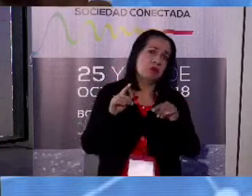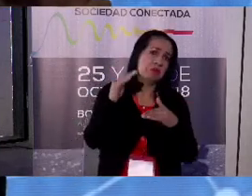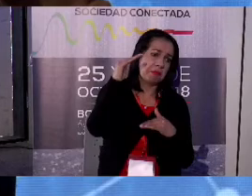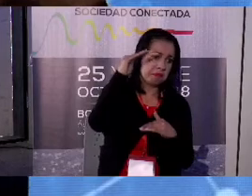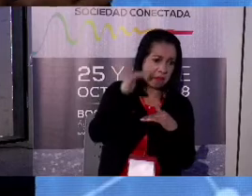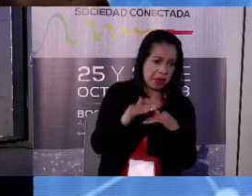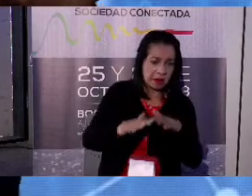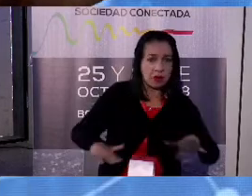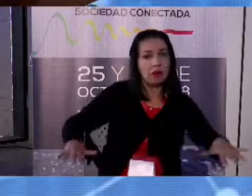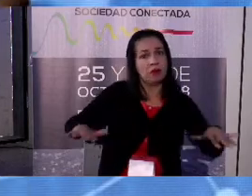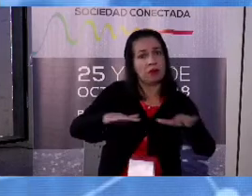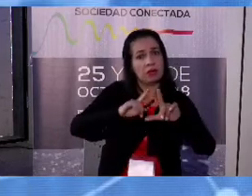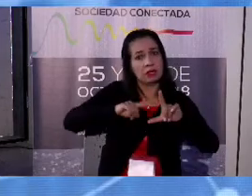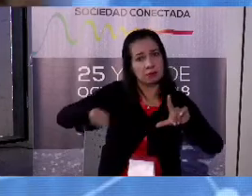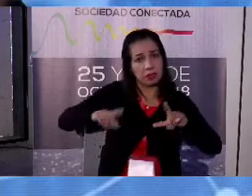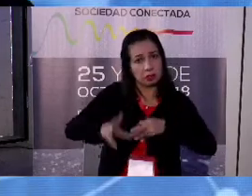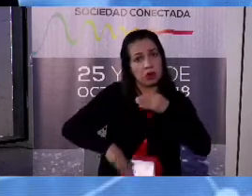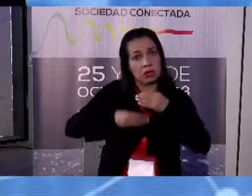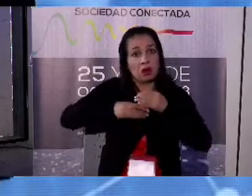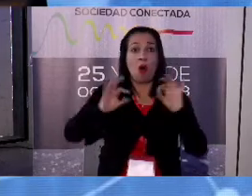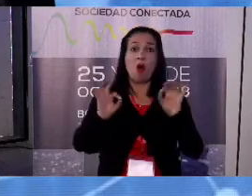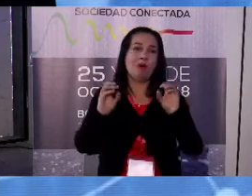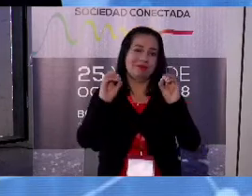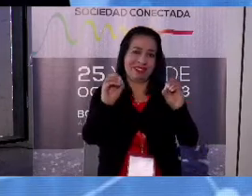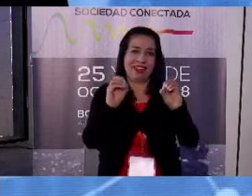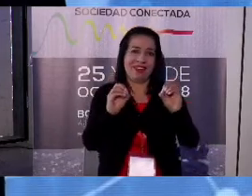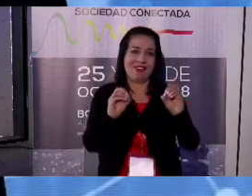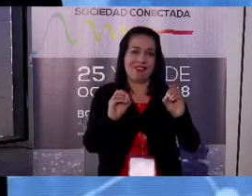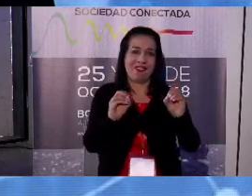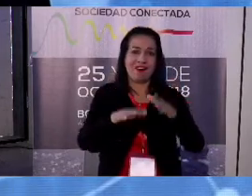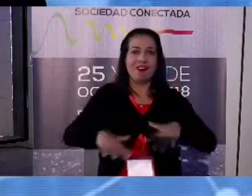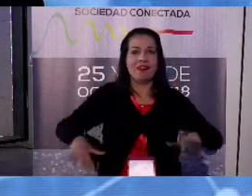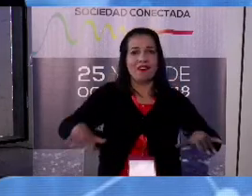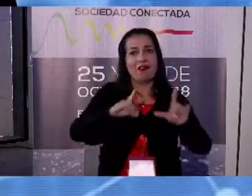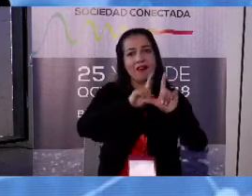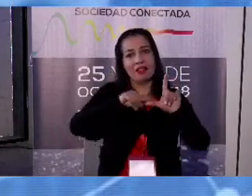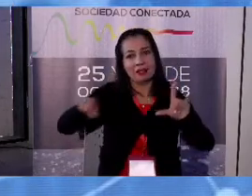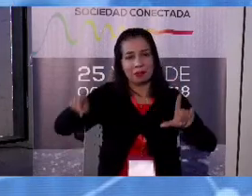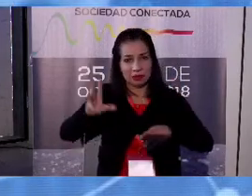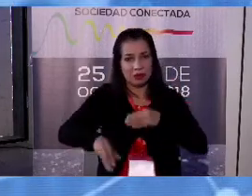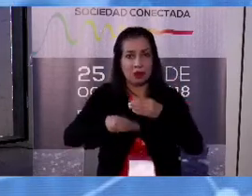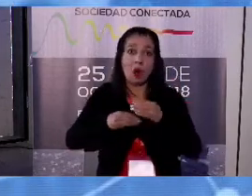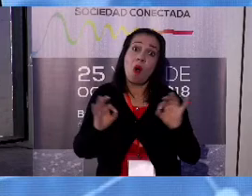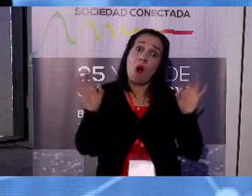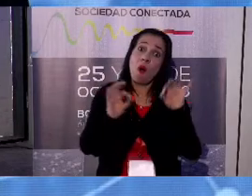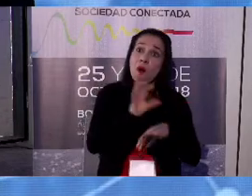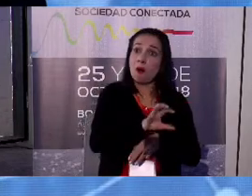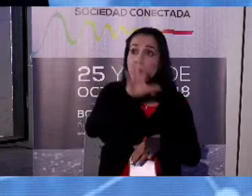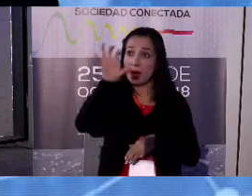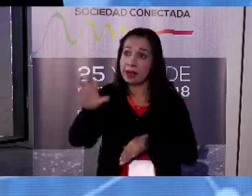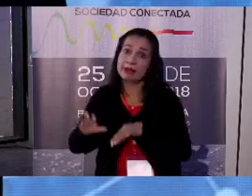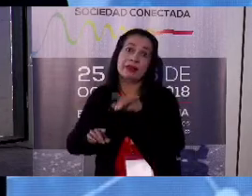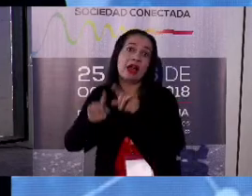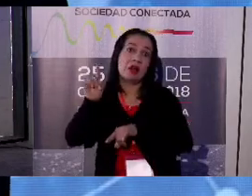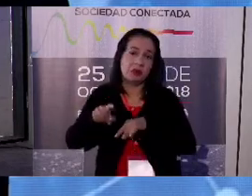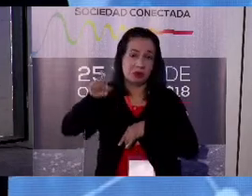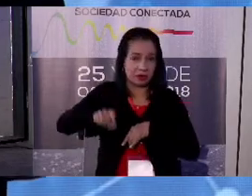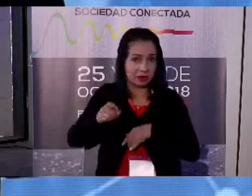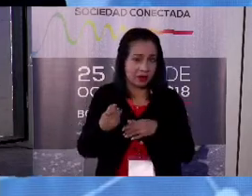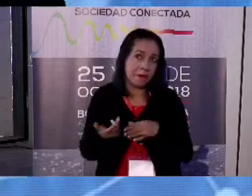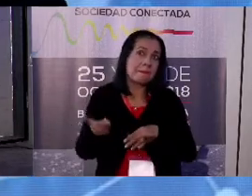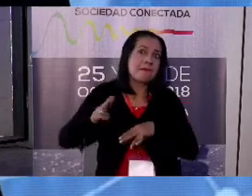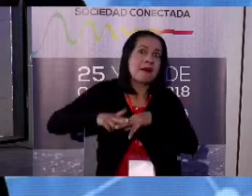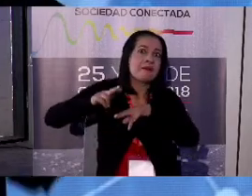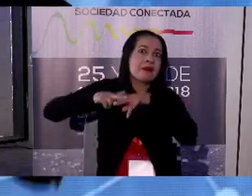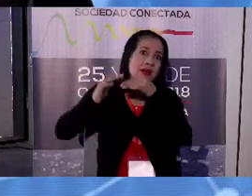ningún espectro adicional Por otra parte algunos países podrían necesitar una cantidad mayor Entonces el cálculo de espectro se basa en el